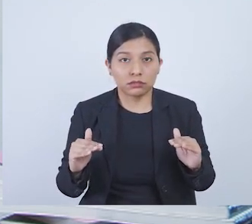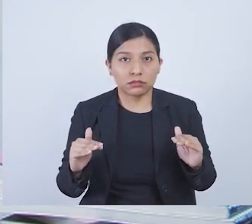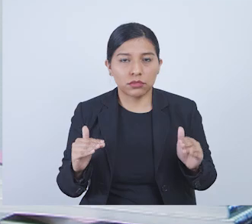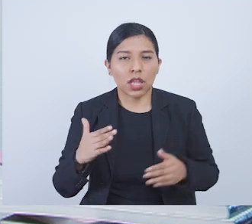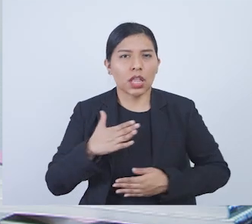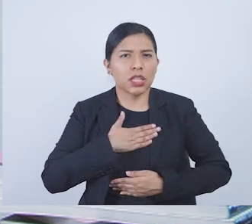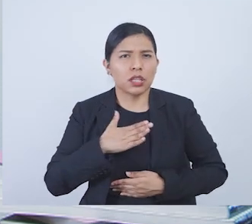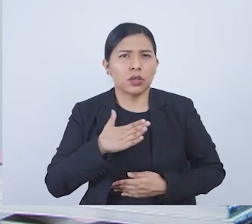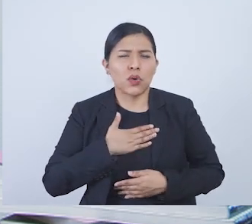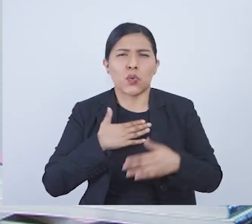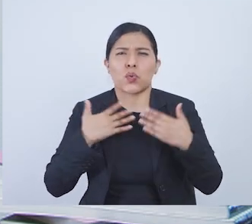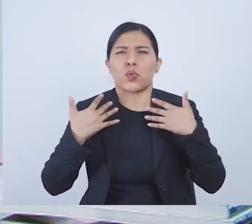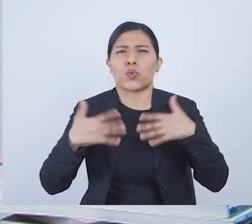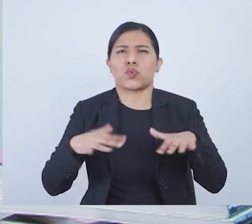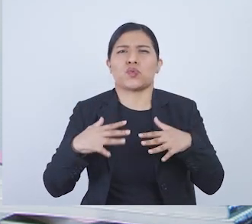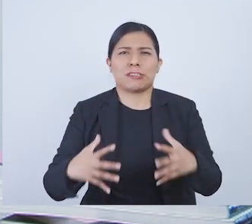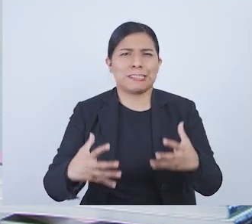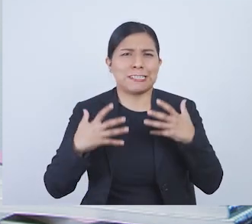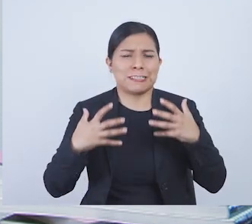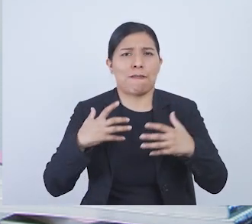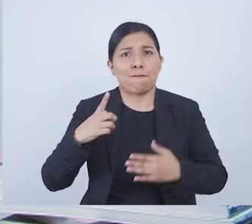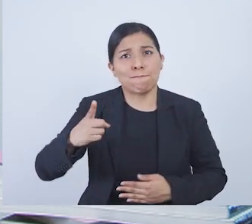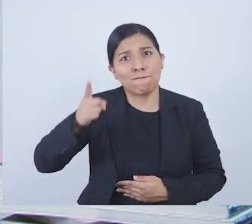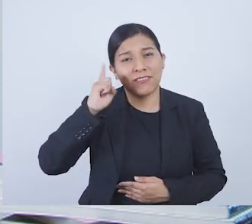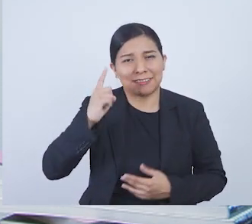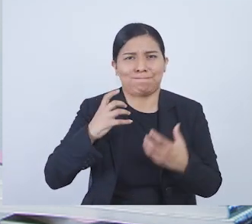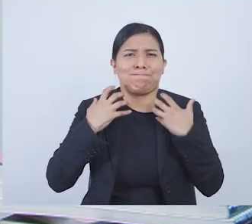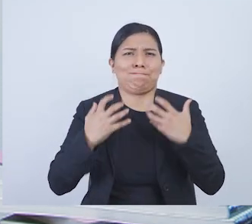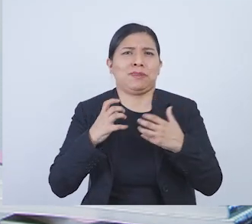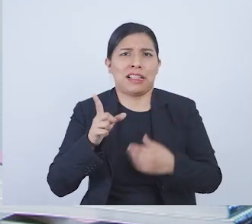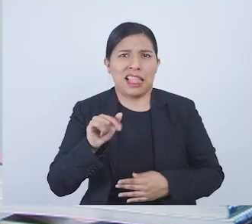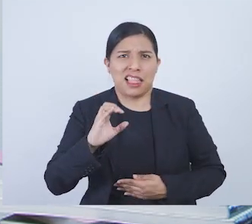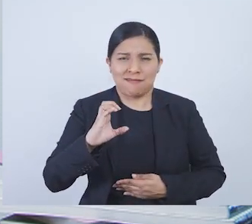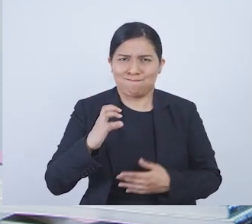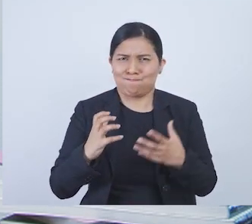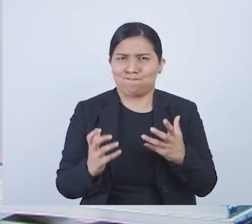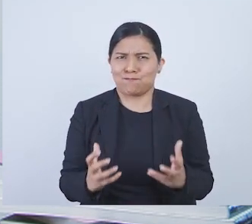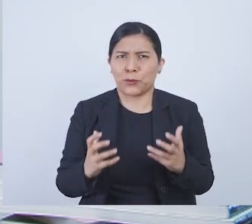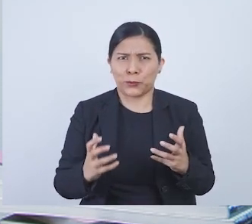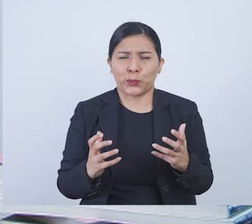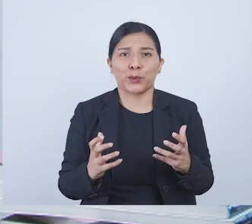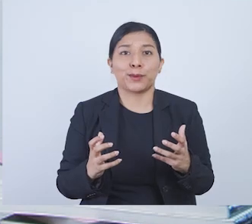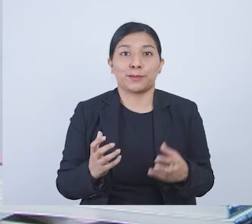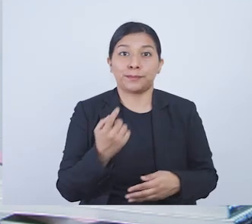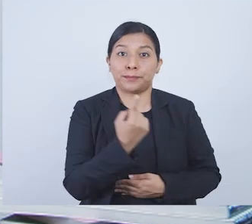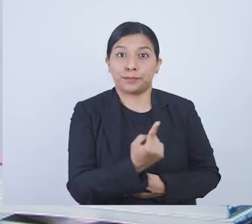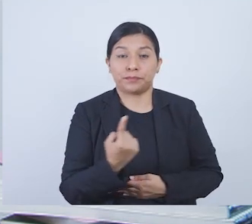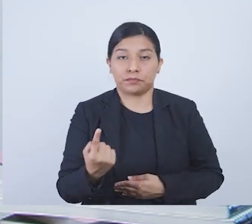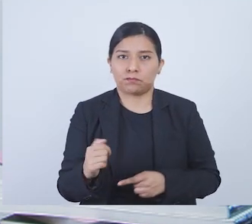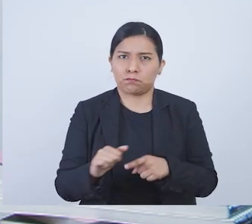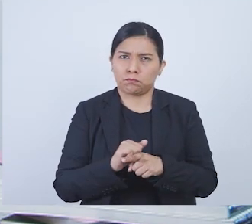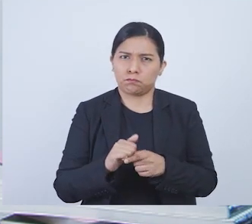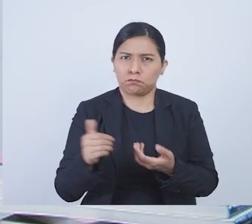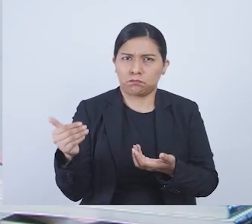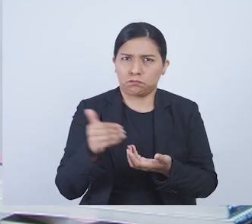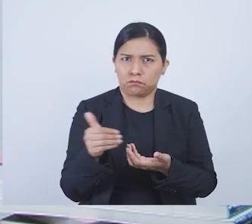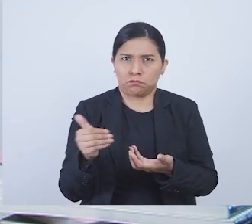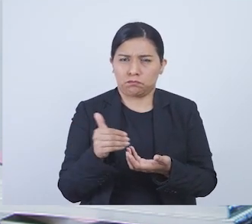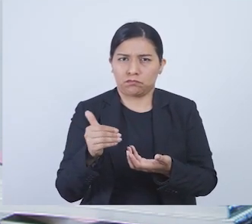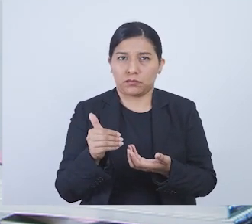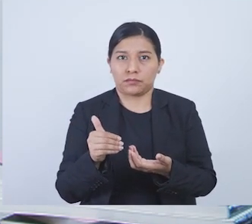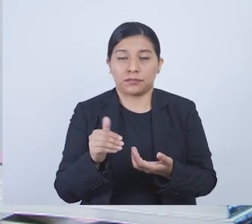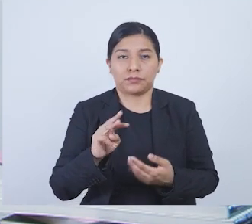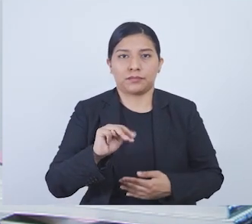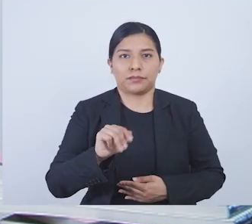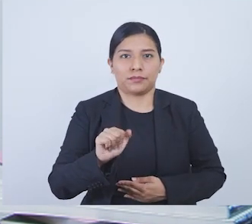gran cantidad de profesores, una gran cantidad de licenciados e incluso personas que están formándose hacia niveles de